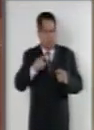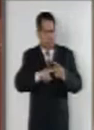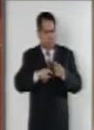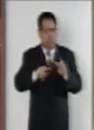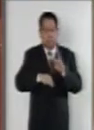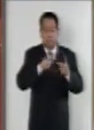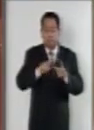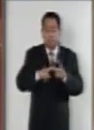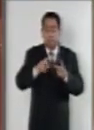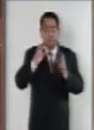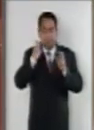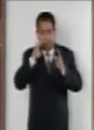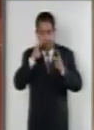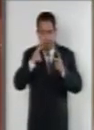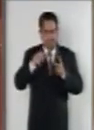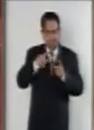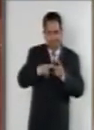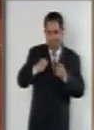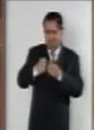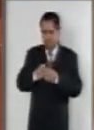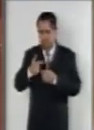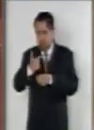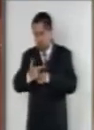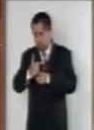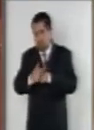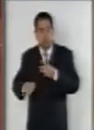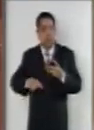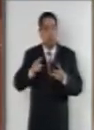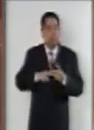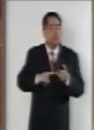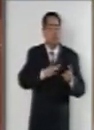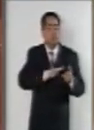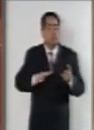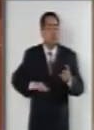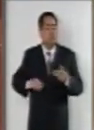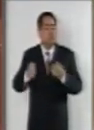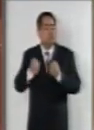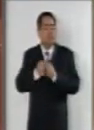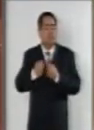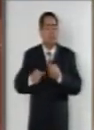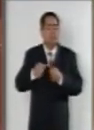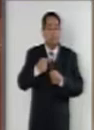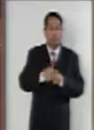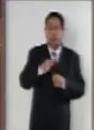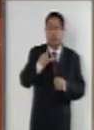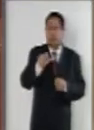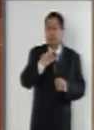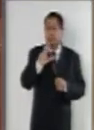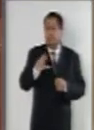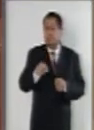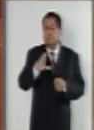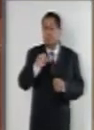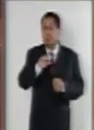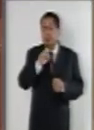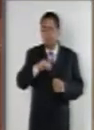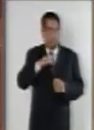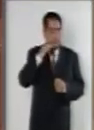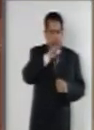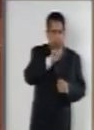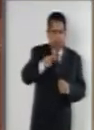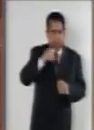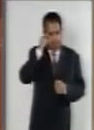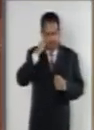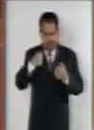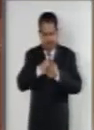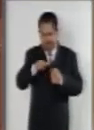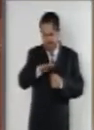el puerto Chiapas, cercano a la frontera con Guatemala, y los municipios colindantes al puerto de Lázaro Cárdenas, entre Michoacán y Guerrero.